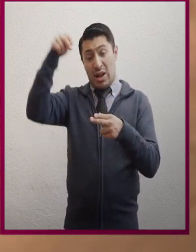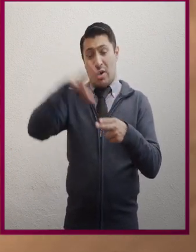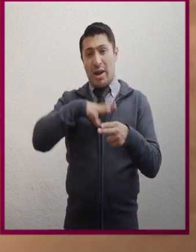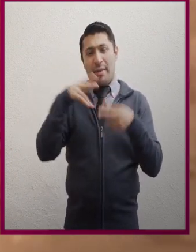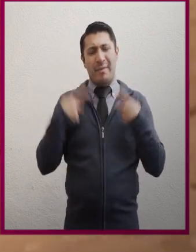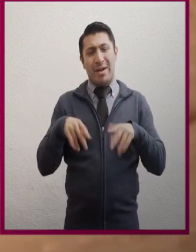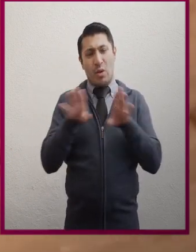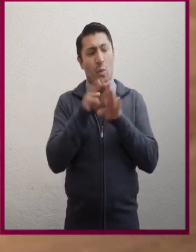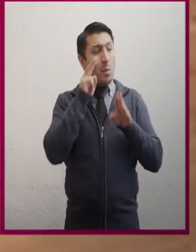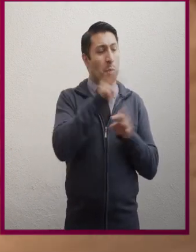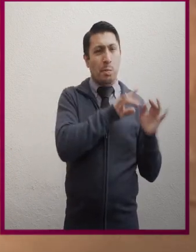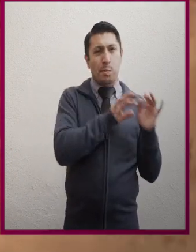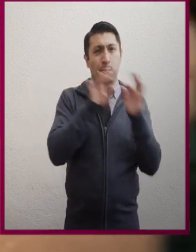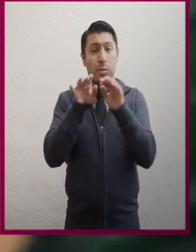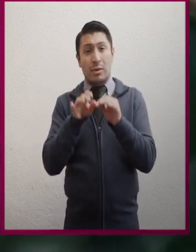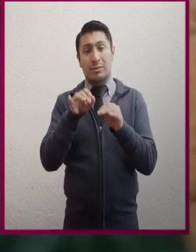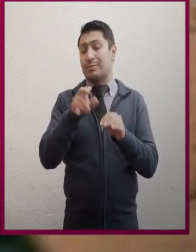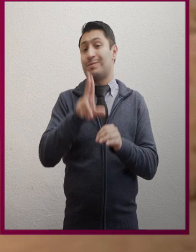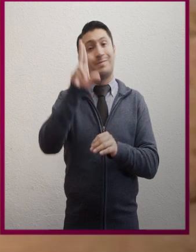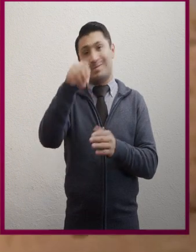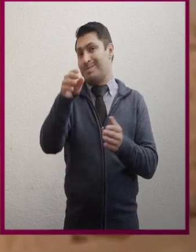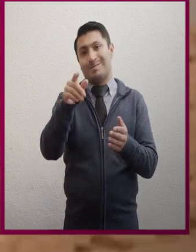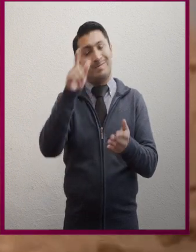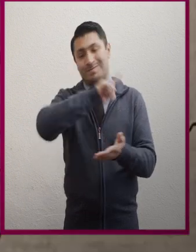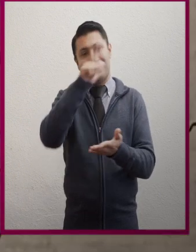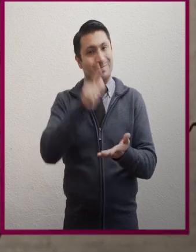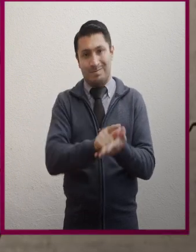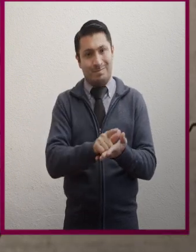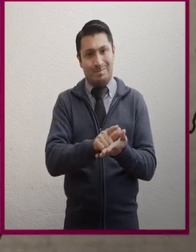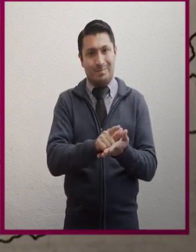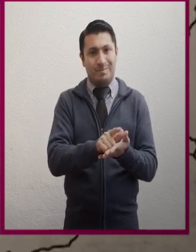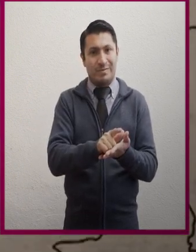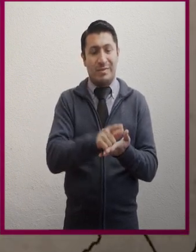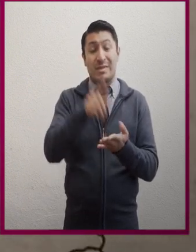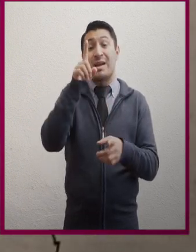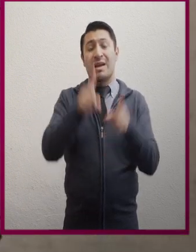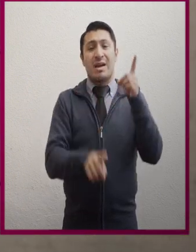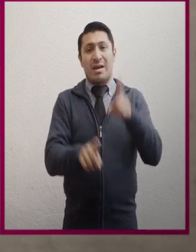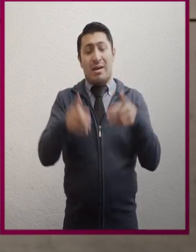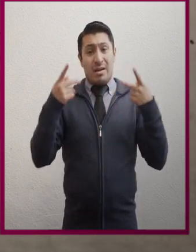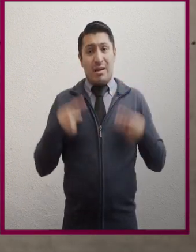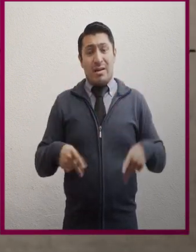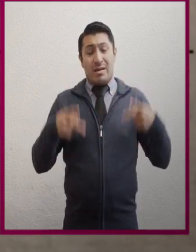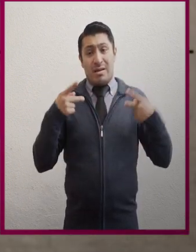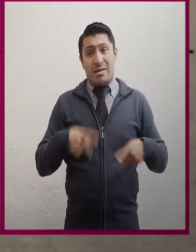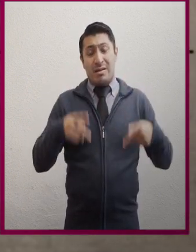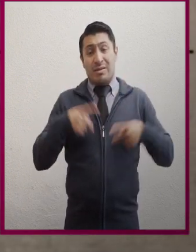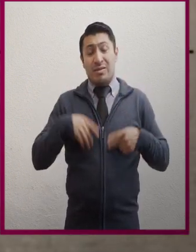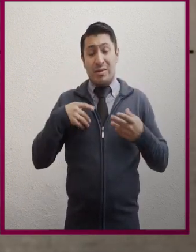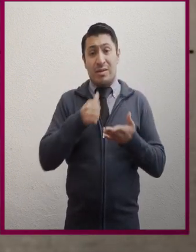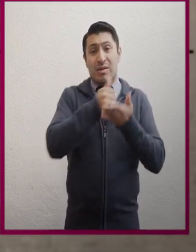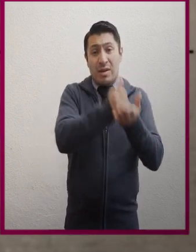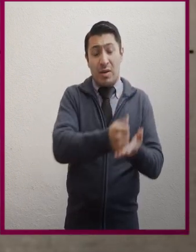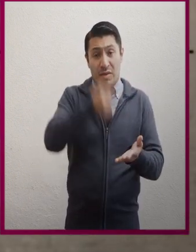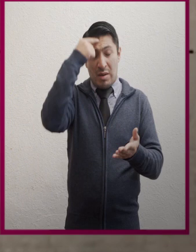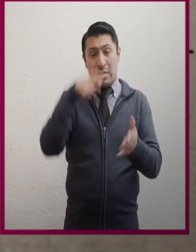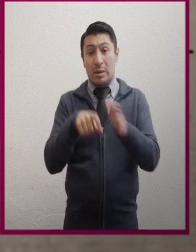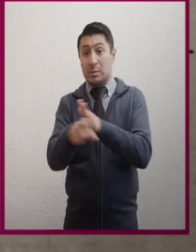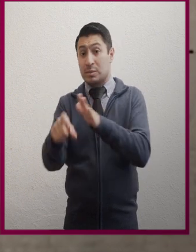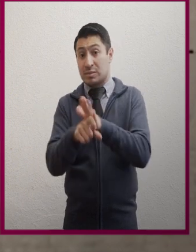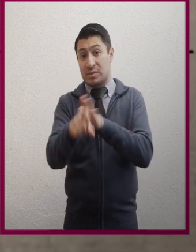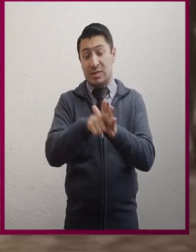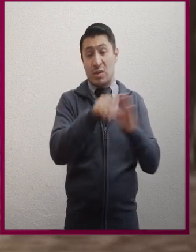Níger hacia el norte, los migrantes son vistos como ilegales y cada vez dependen más de traficantes para llegar a Libia